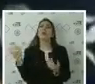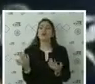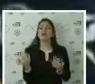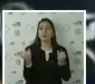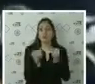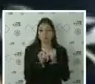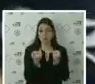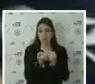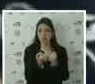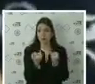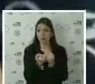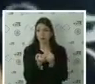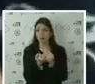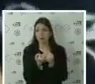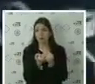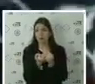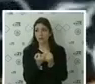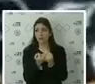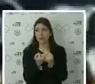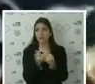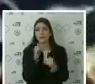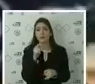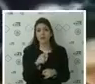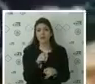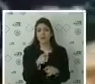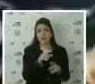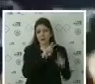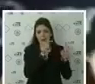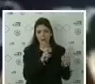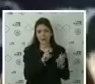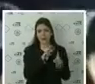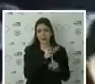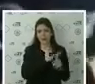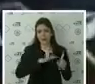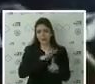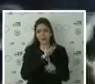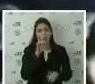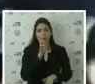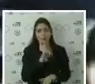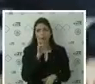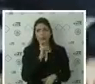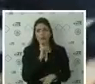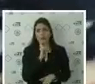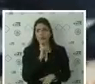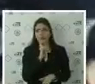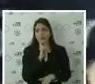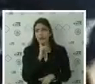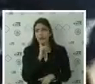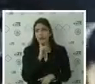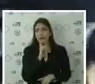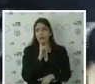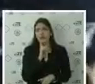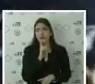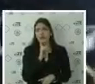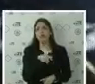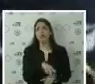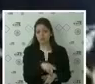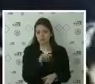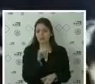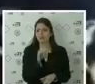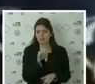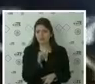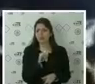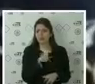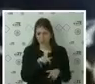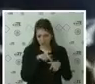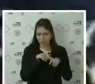igualmente en el ámbito de género pues sería que pues van a seguir, pero